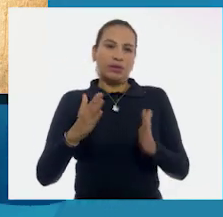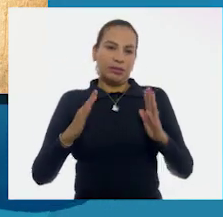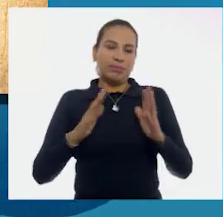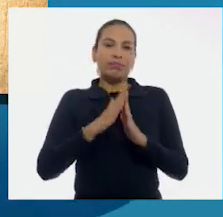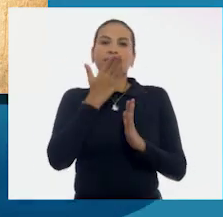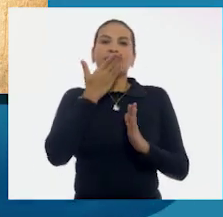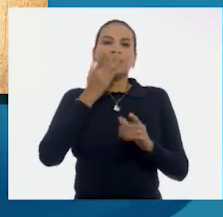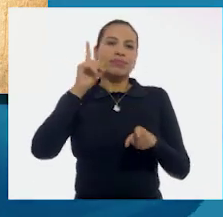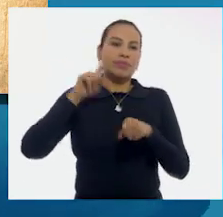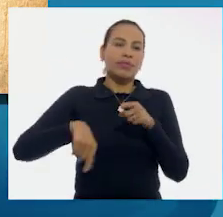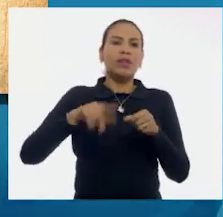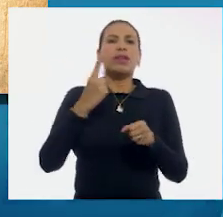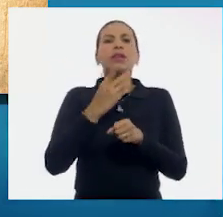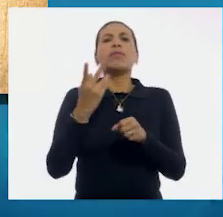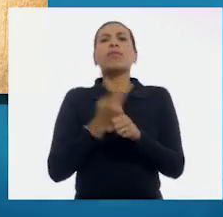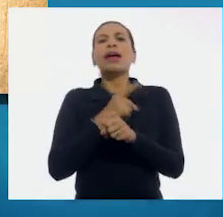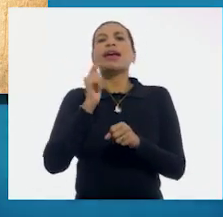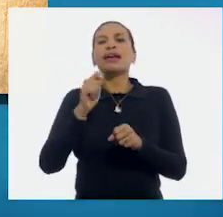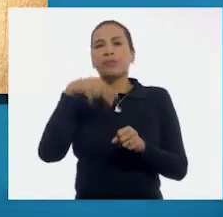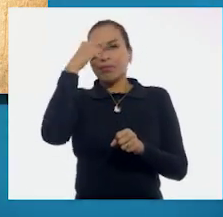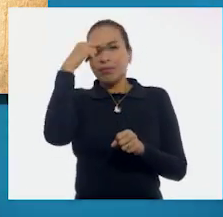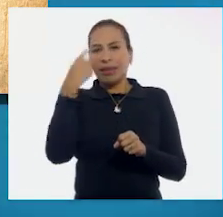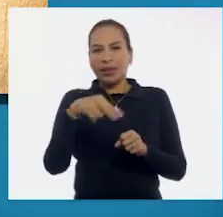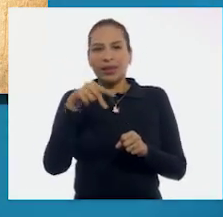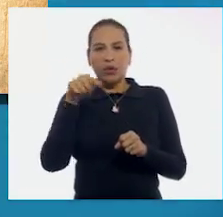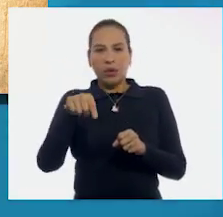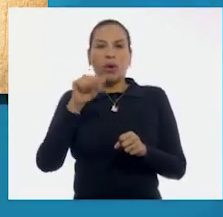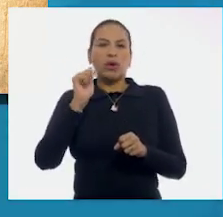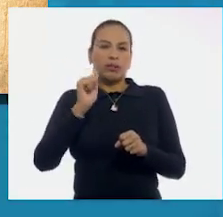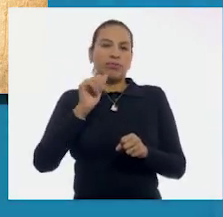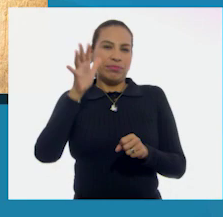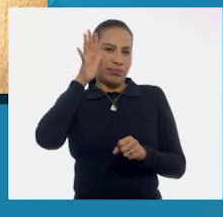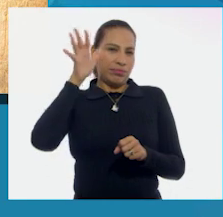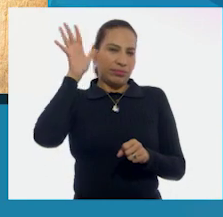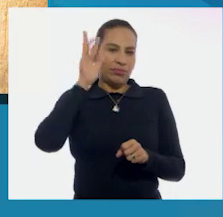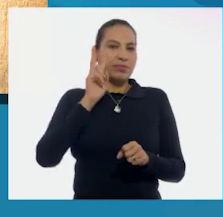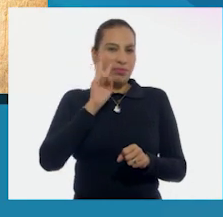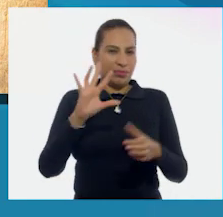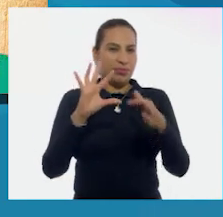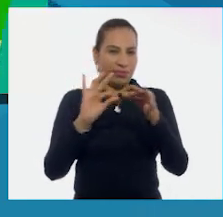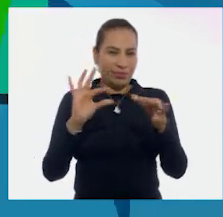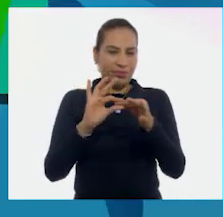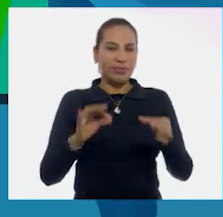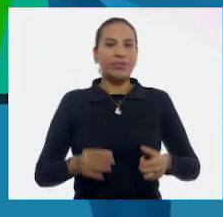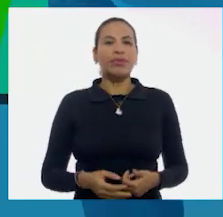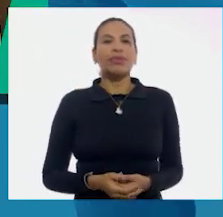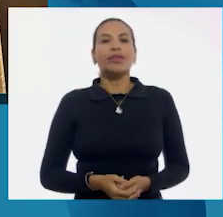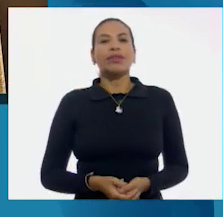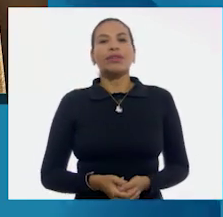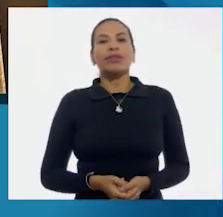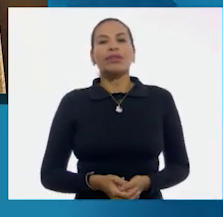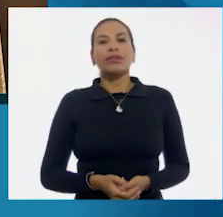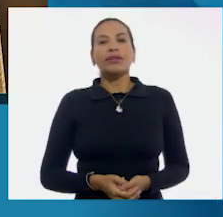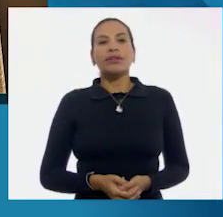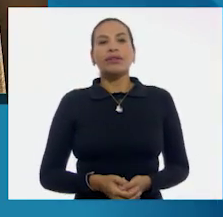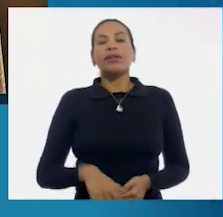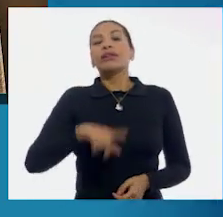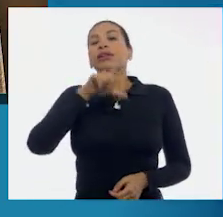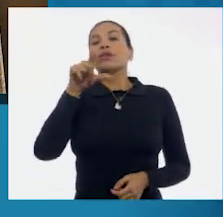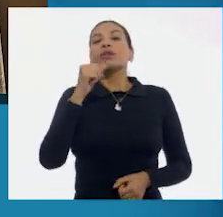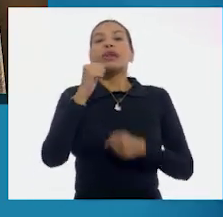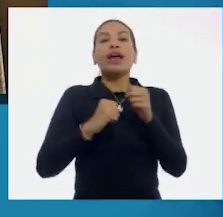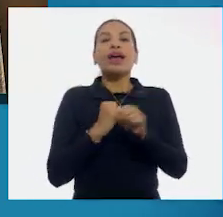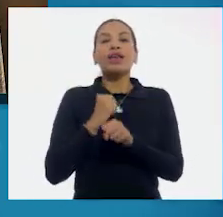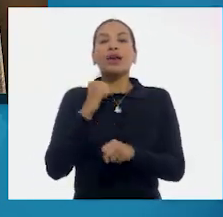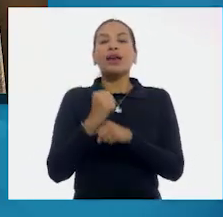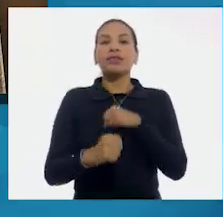¿qué factores propiciaron la caída de México Tenochtitlan? Acompáñame a conocerlos. Luego de varios